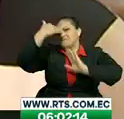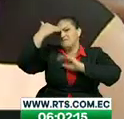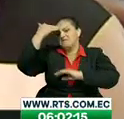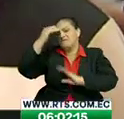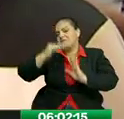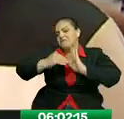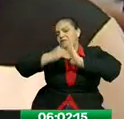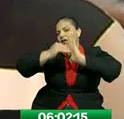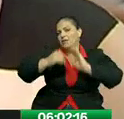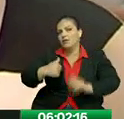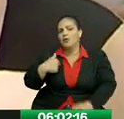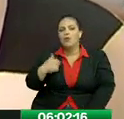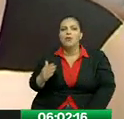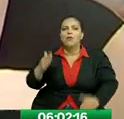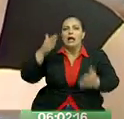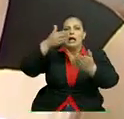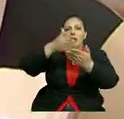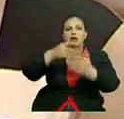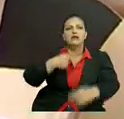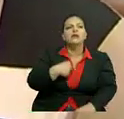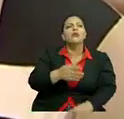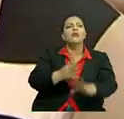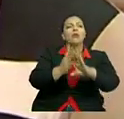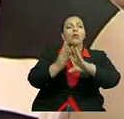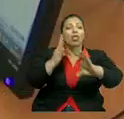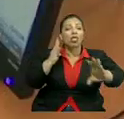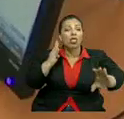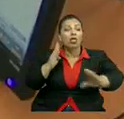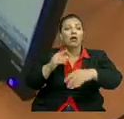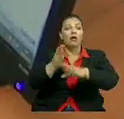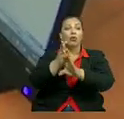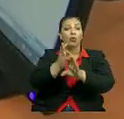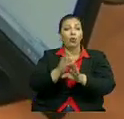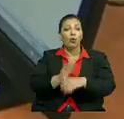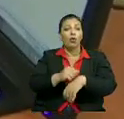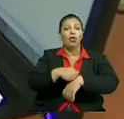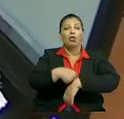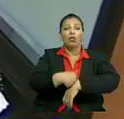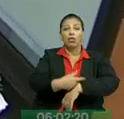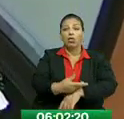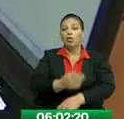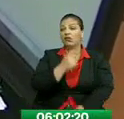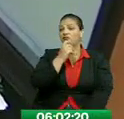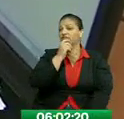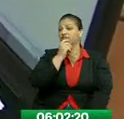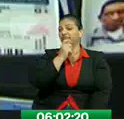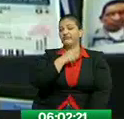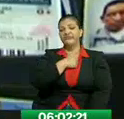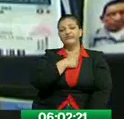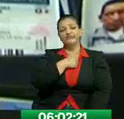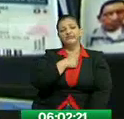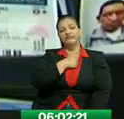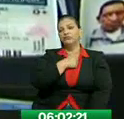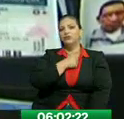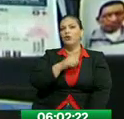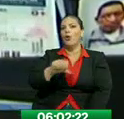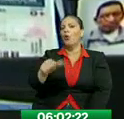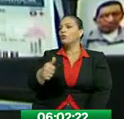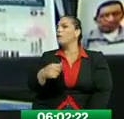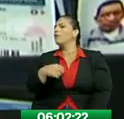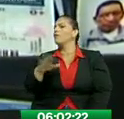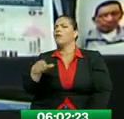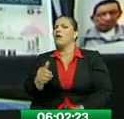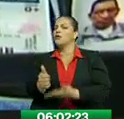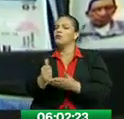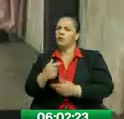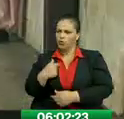si quiere irse rápido o esperar y hacer las cosas legal. Así que está en usted también en no abrirle el camino a aquel negocio ilegal que dejó a